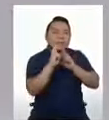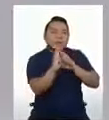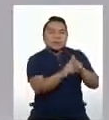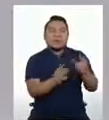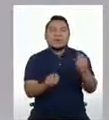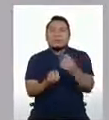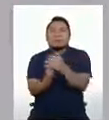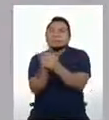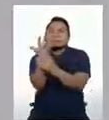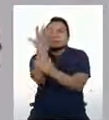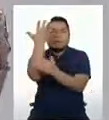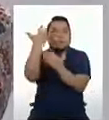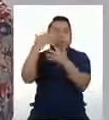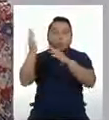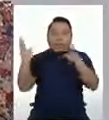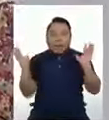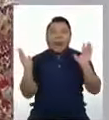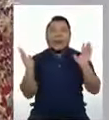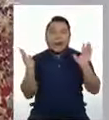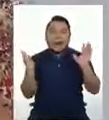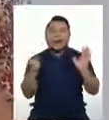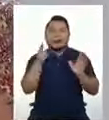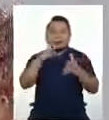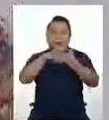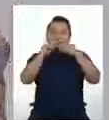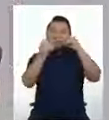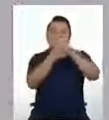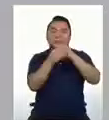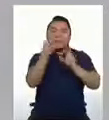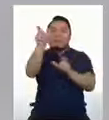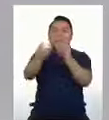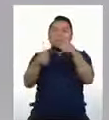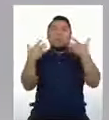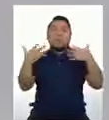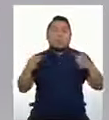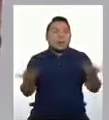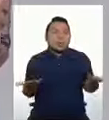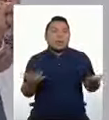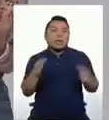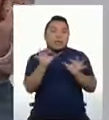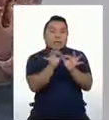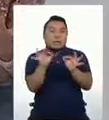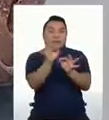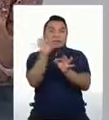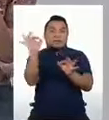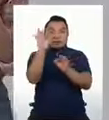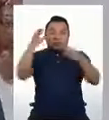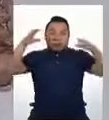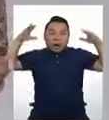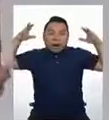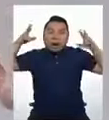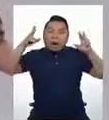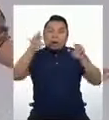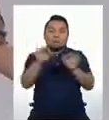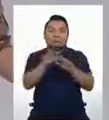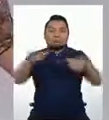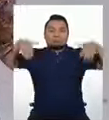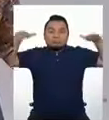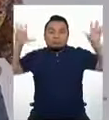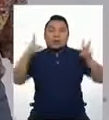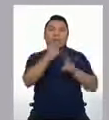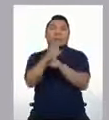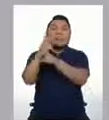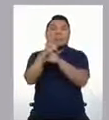ser humano con ella. Historias con personajes extraordinarios, como el espíritu guardián de la selva del mito que